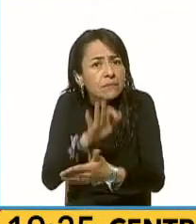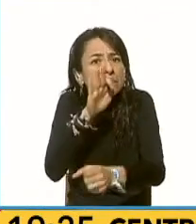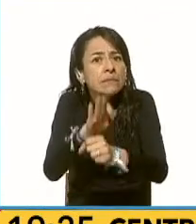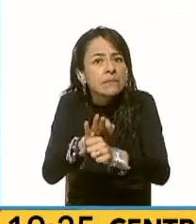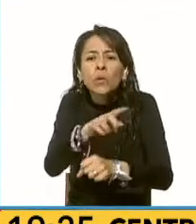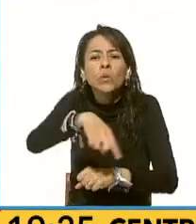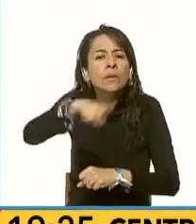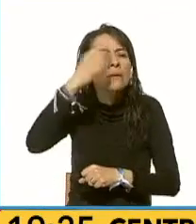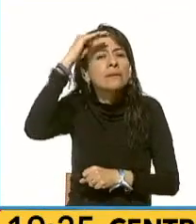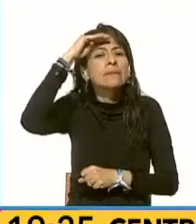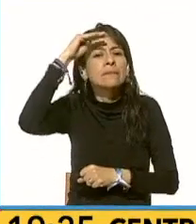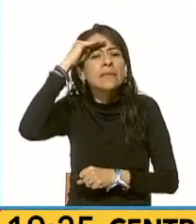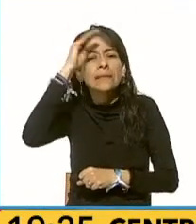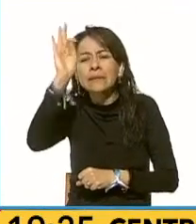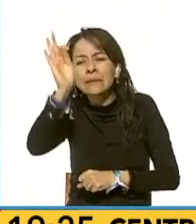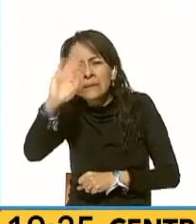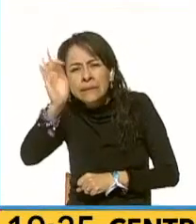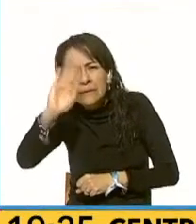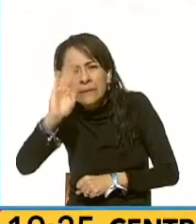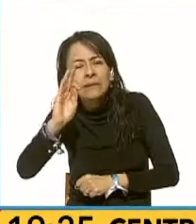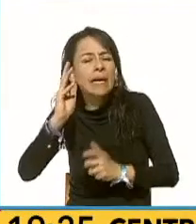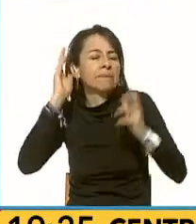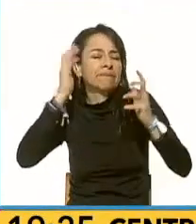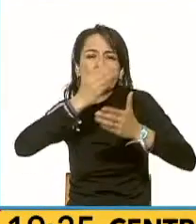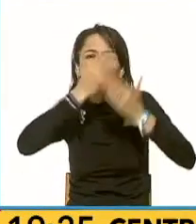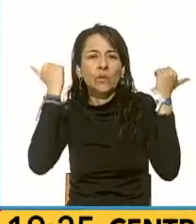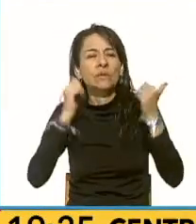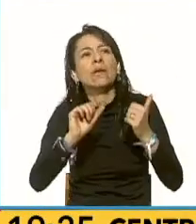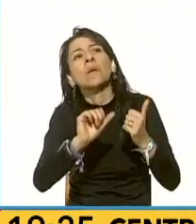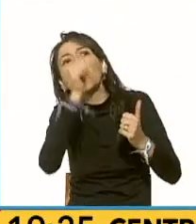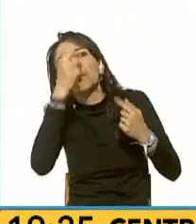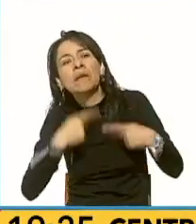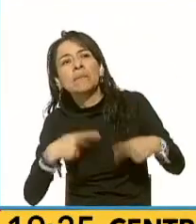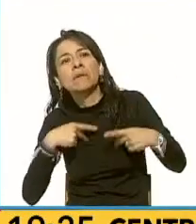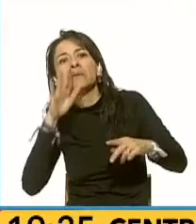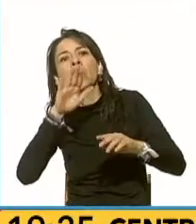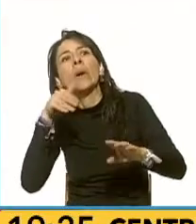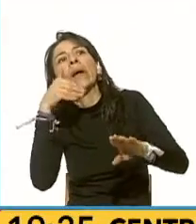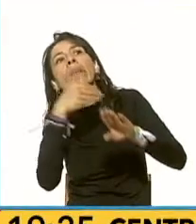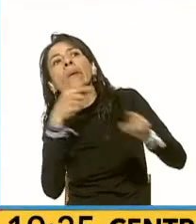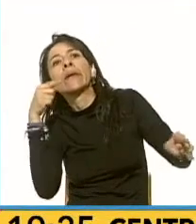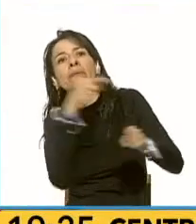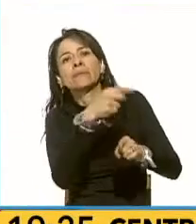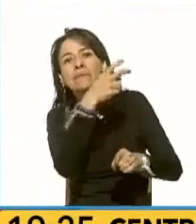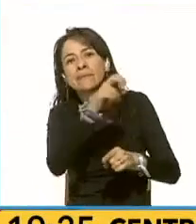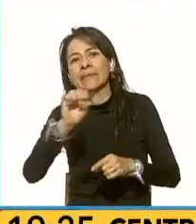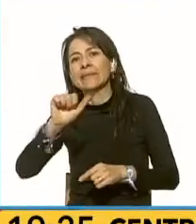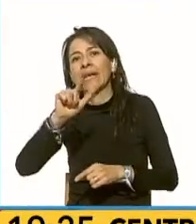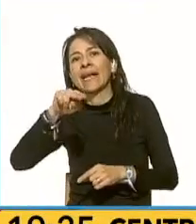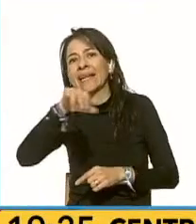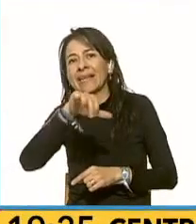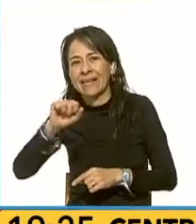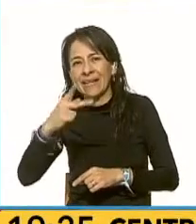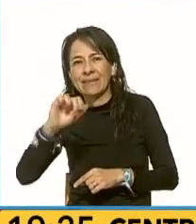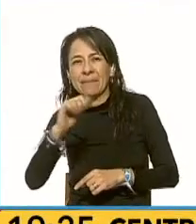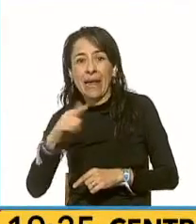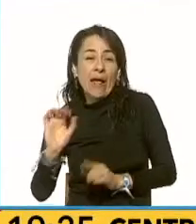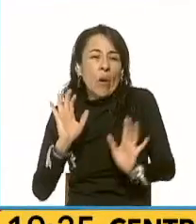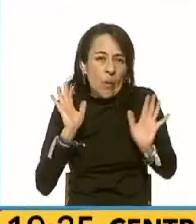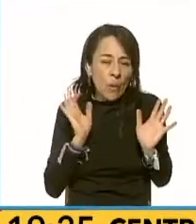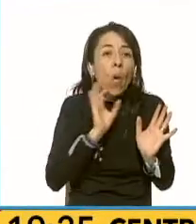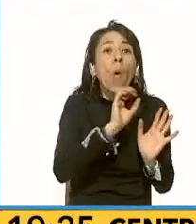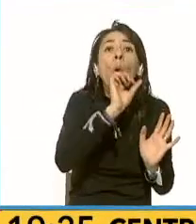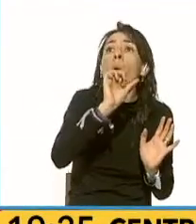si alguien critica a Ricardo Salinas Pliego o alguien critica a una persona con mucho poder, y esta